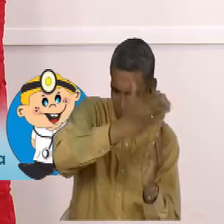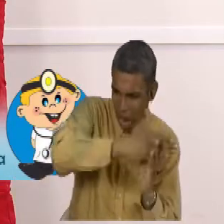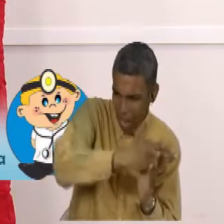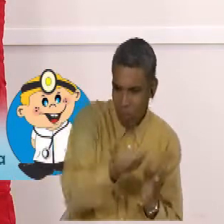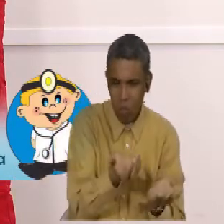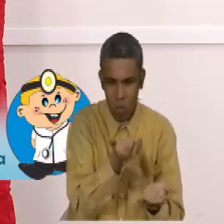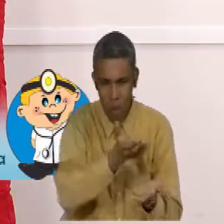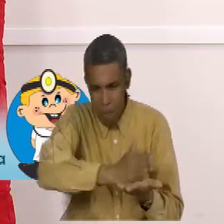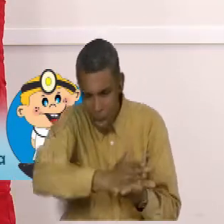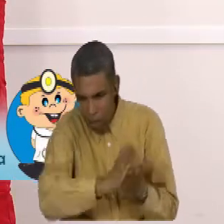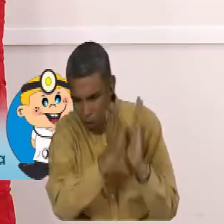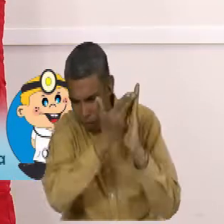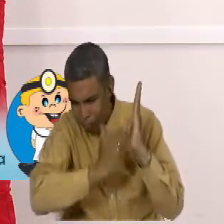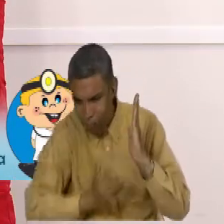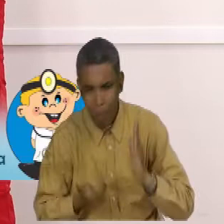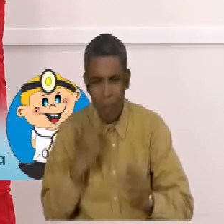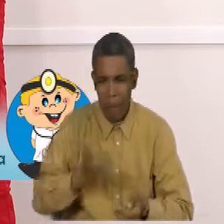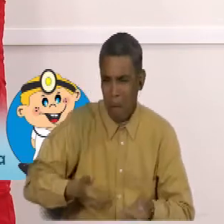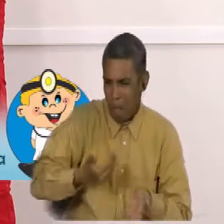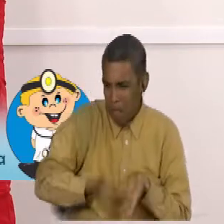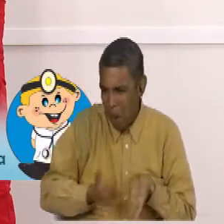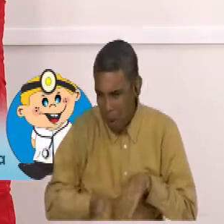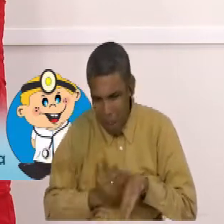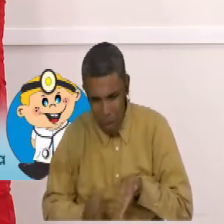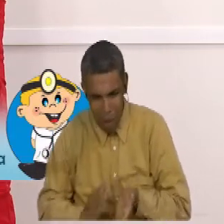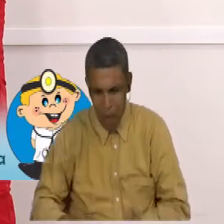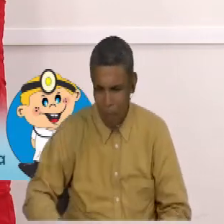tener niños con hábitos saludables, sí,